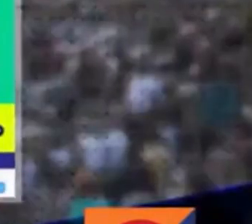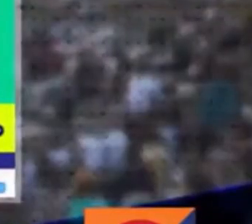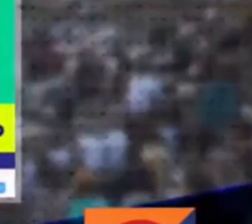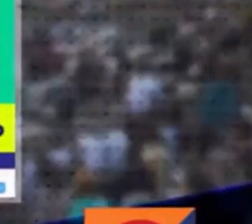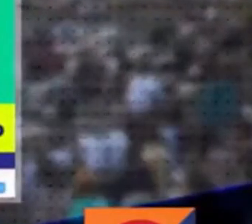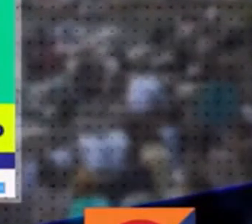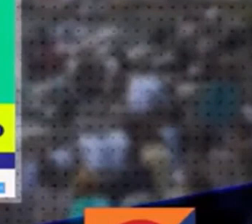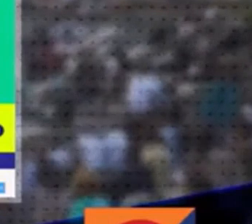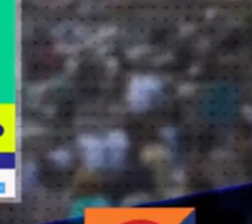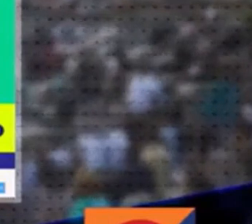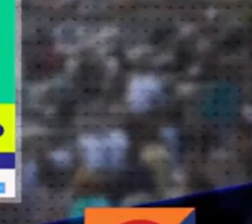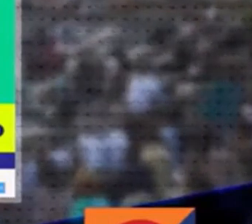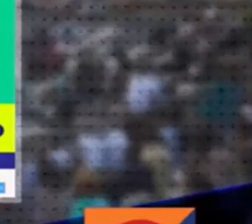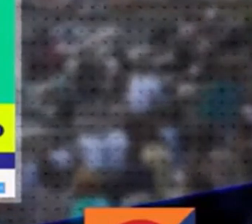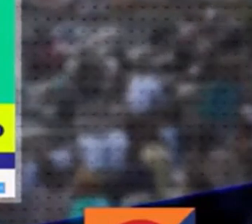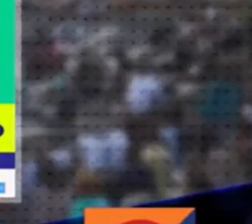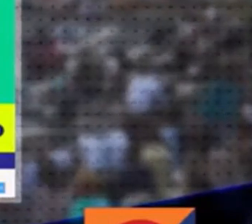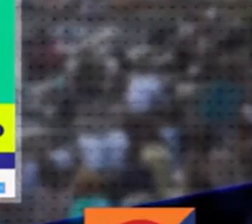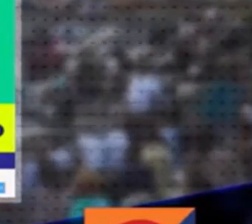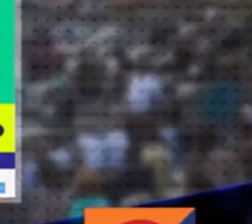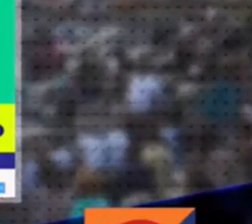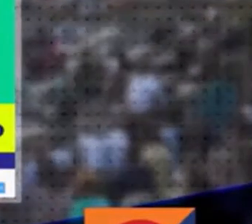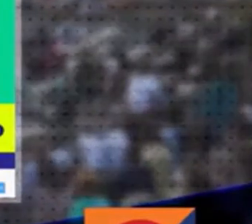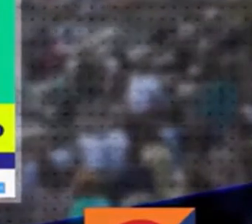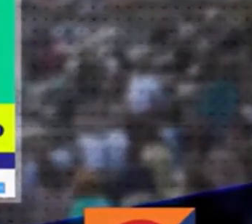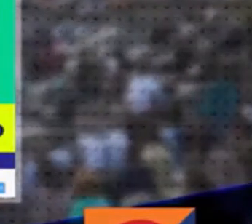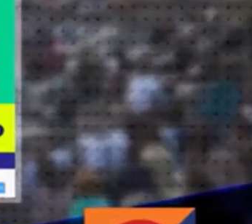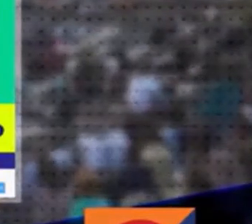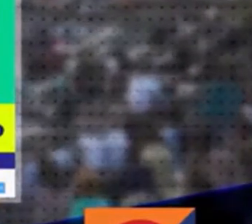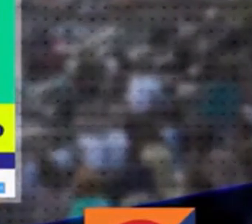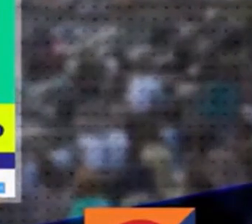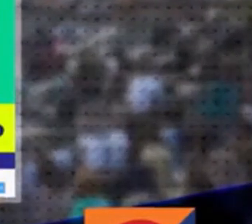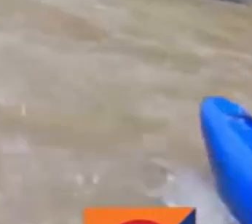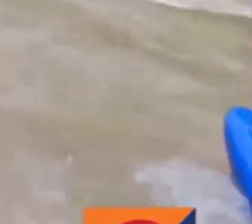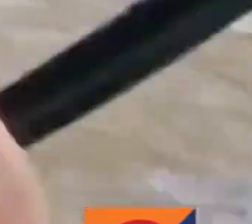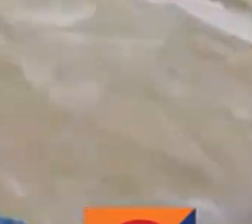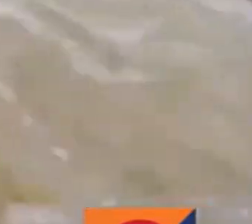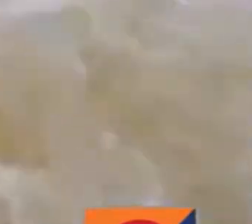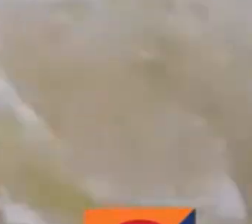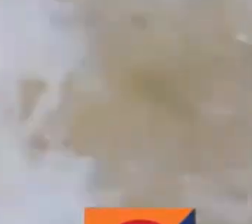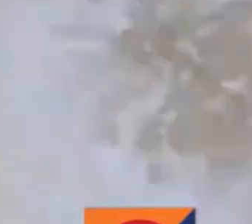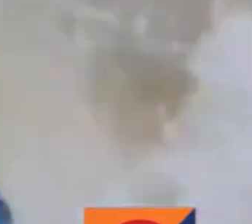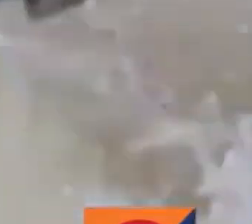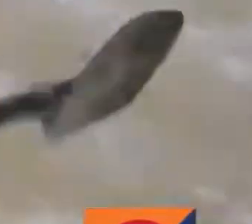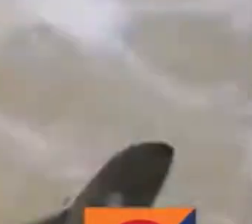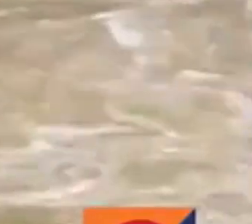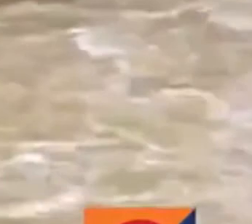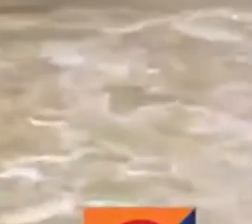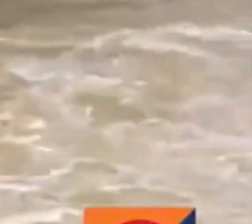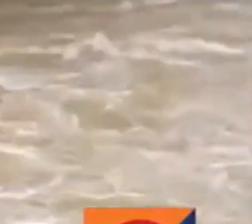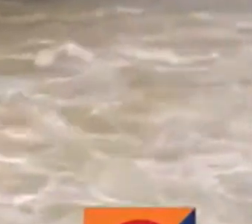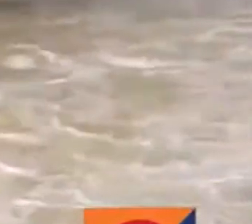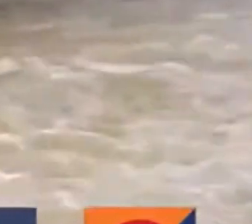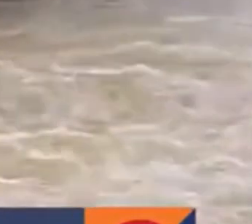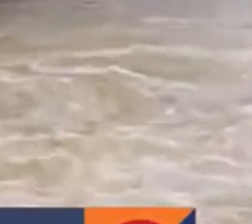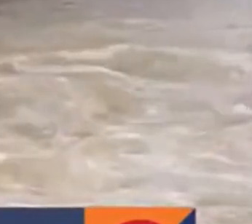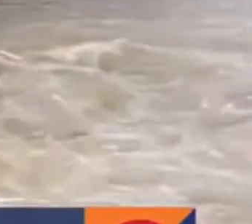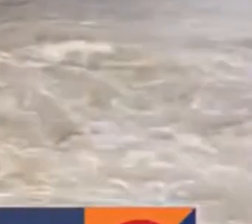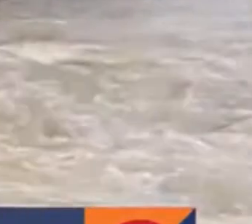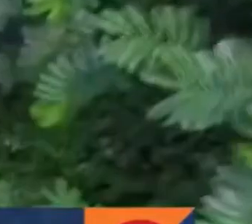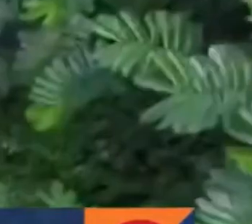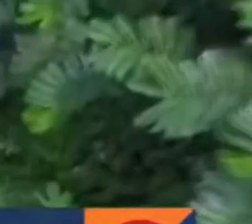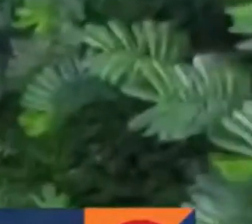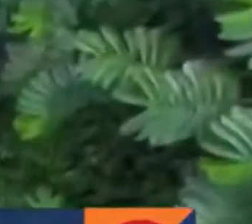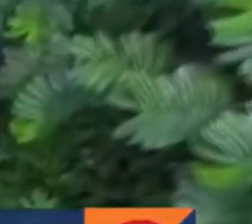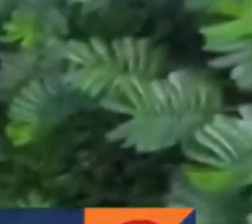El 27 y 28 de agosto regresa el Samaná Fest a San Luis, Antioquia. Deportes, turismo de naturaleza y